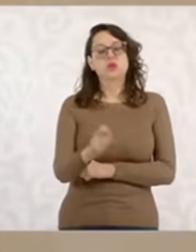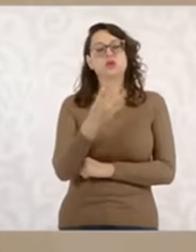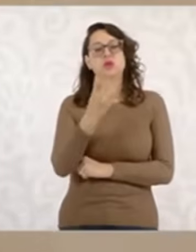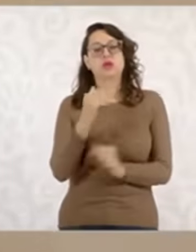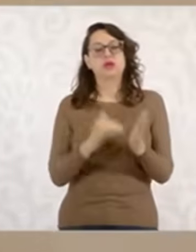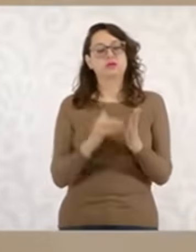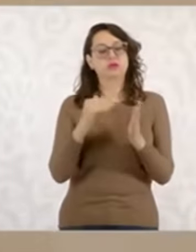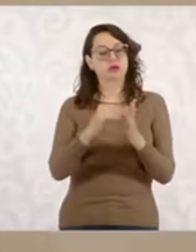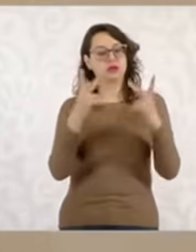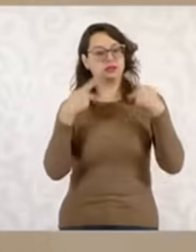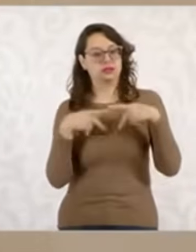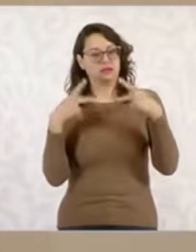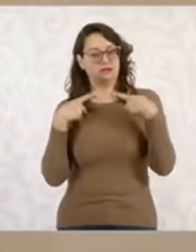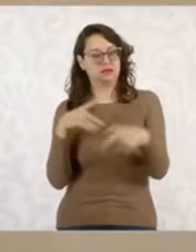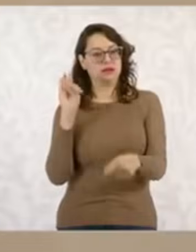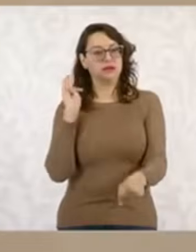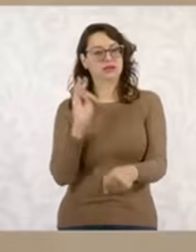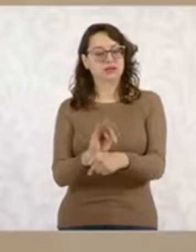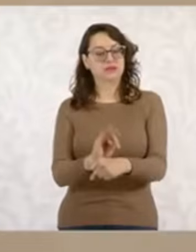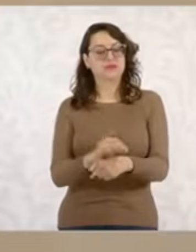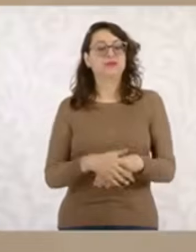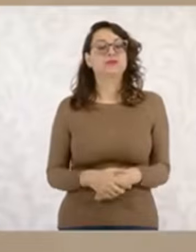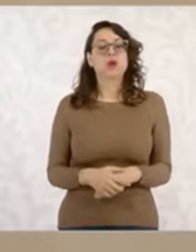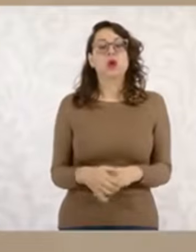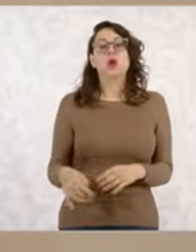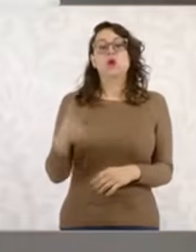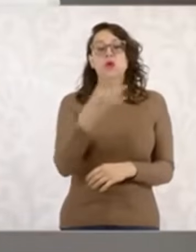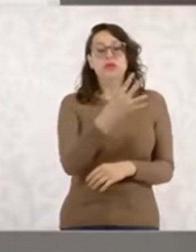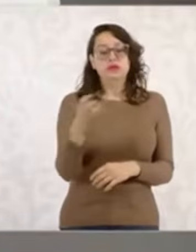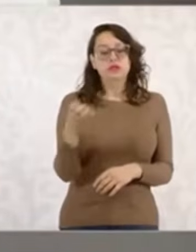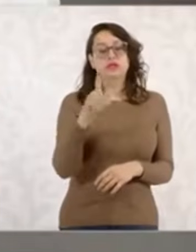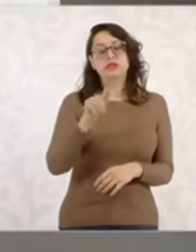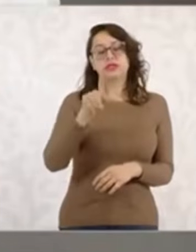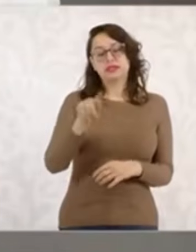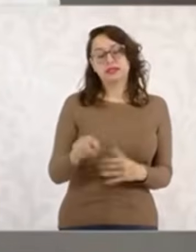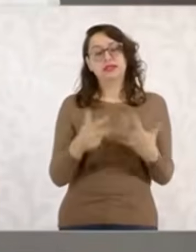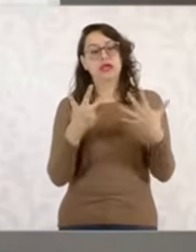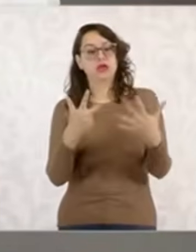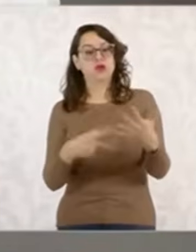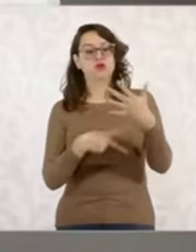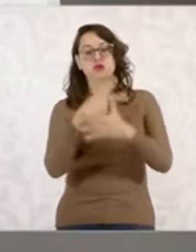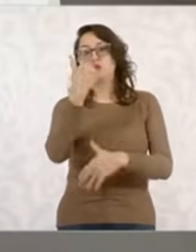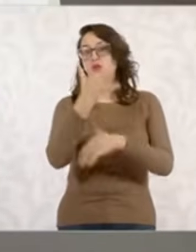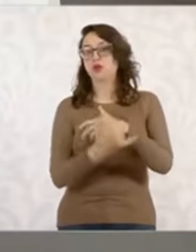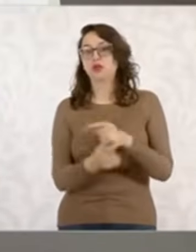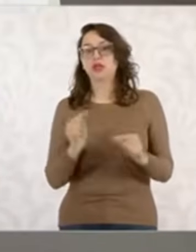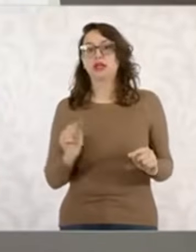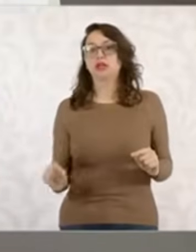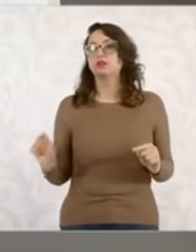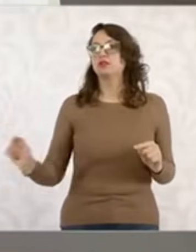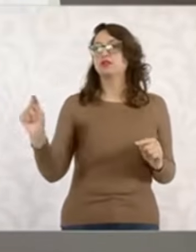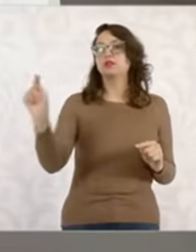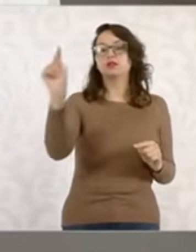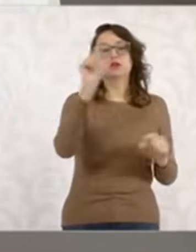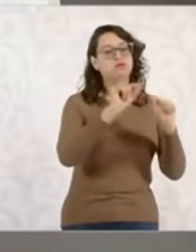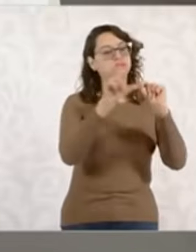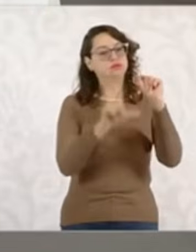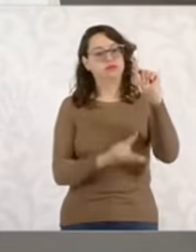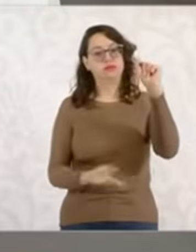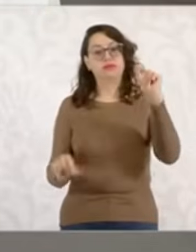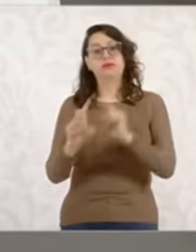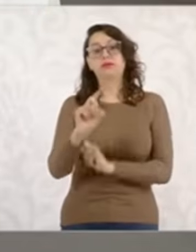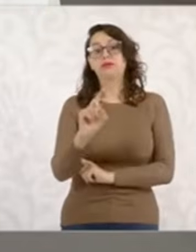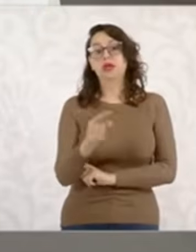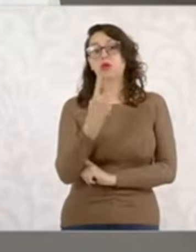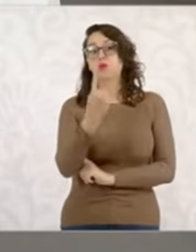personas en 478 proyectos en 31 entidades del país.